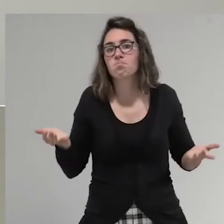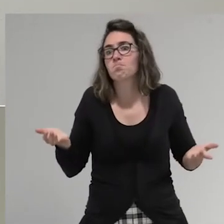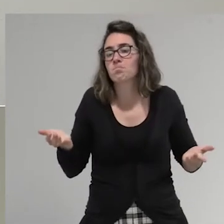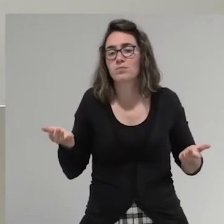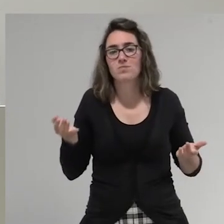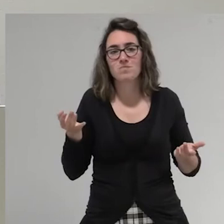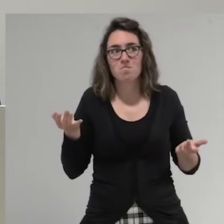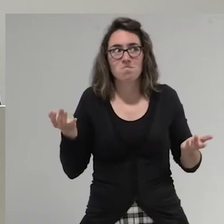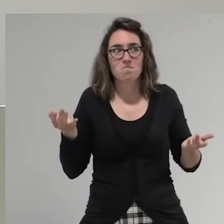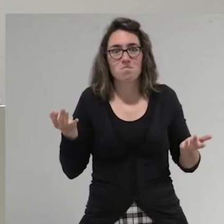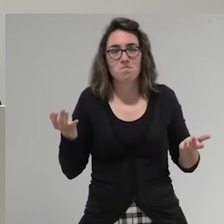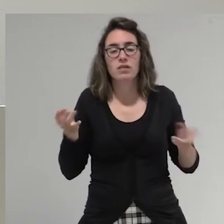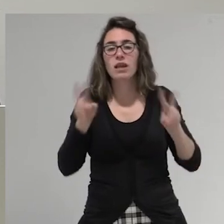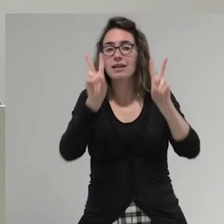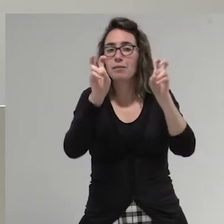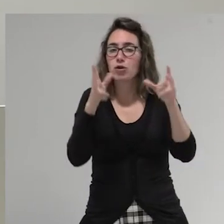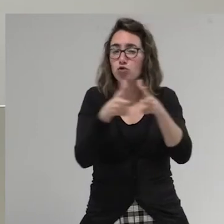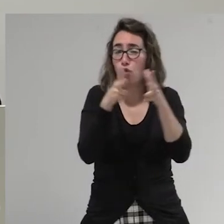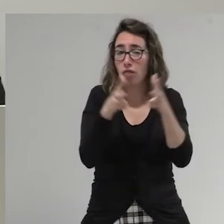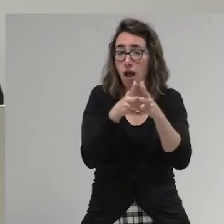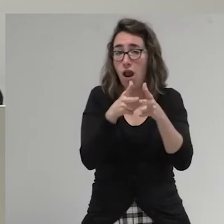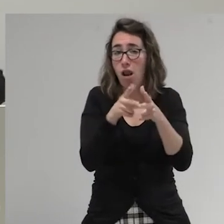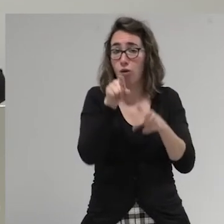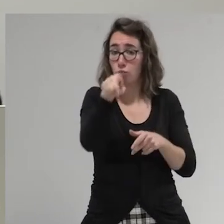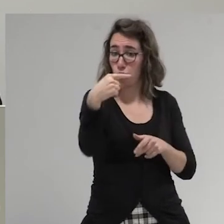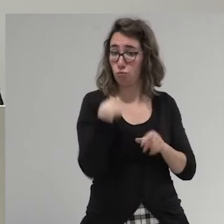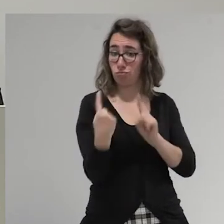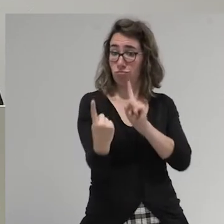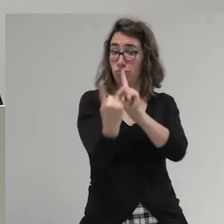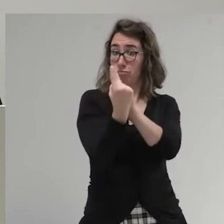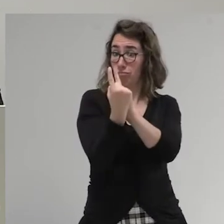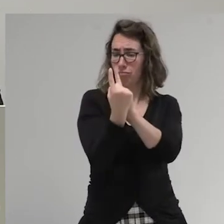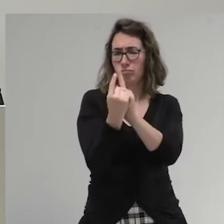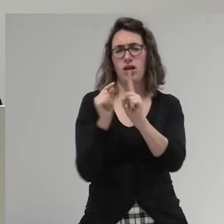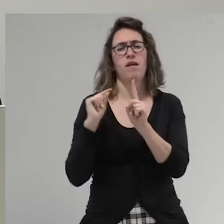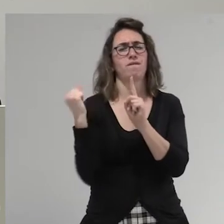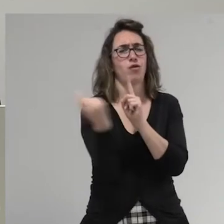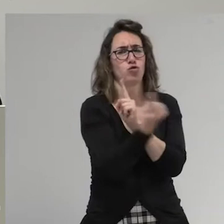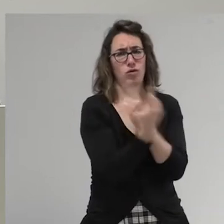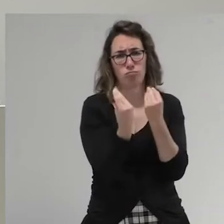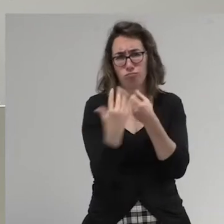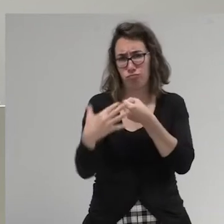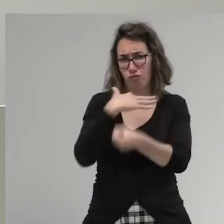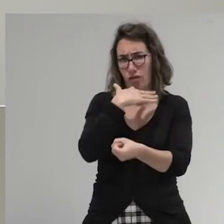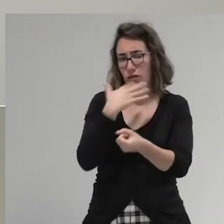O sea, no sé cómo decir, en lo social, en el tú a tú, hay millones de variables que pueden estar entrando en juego.